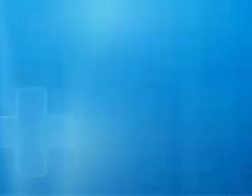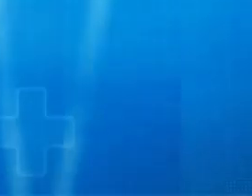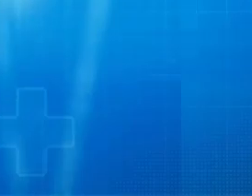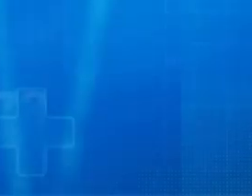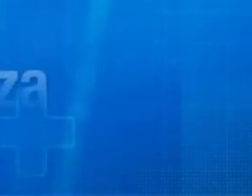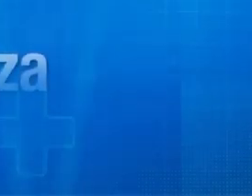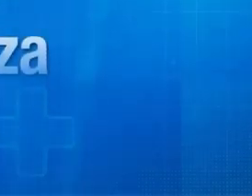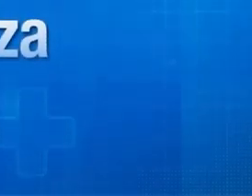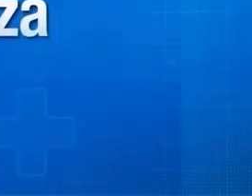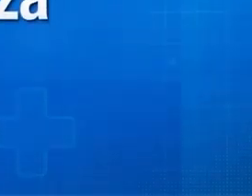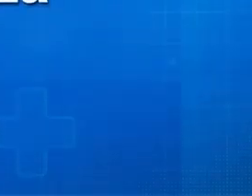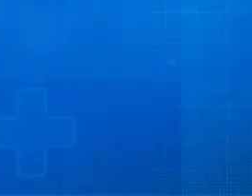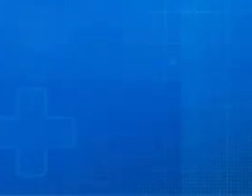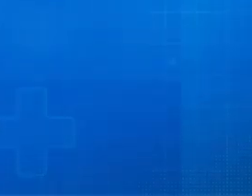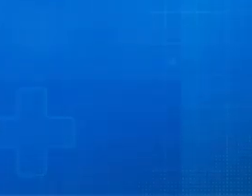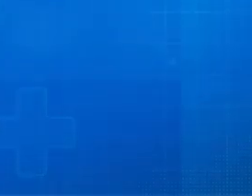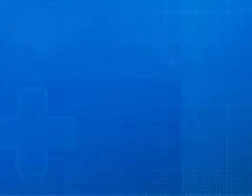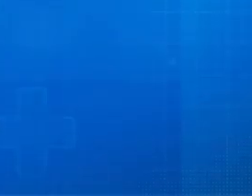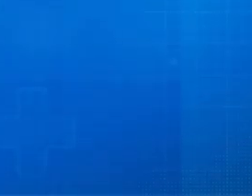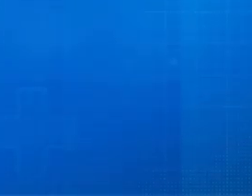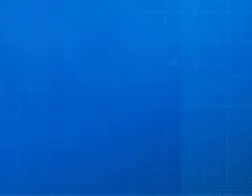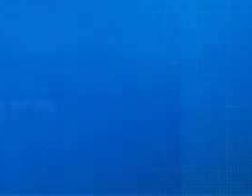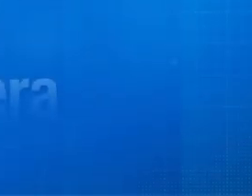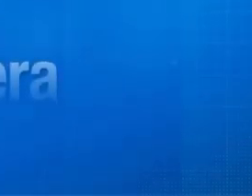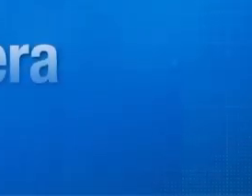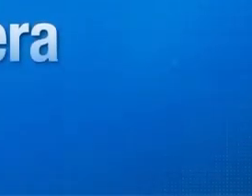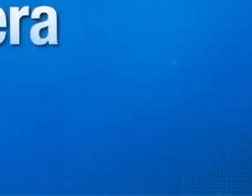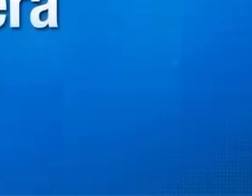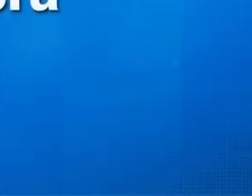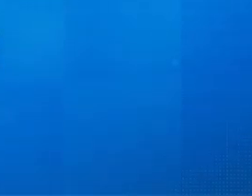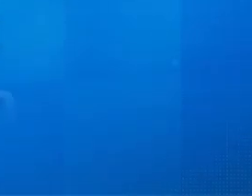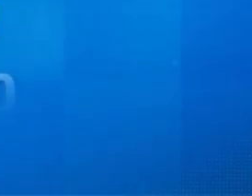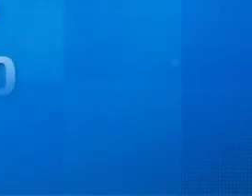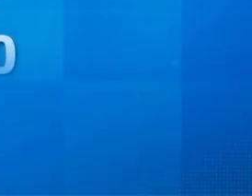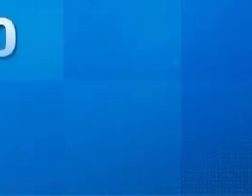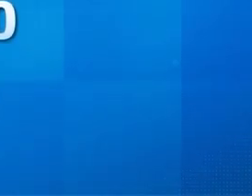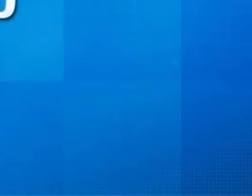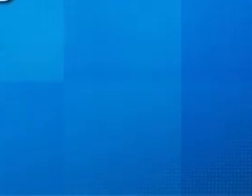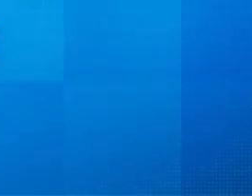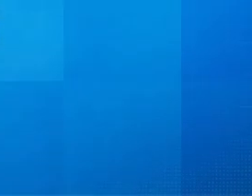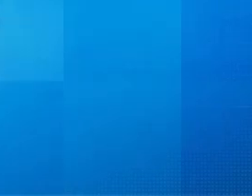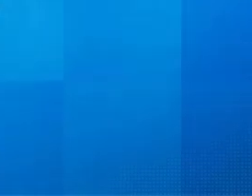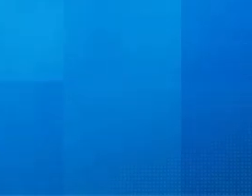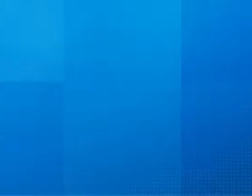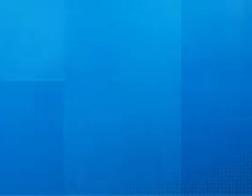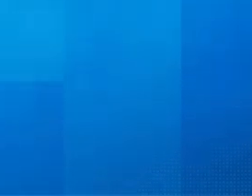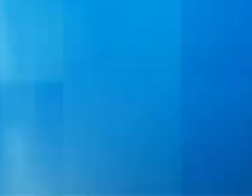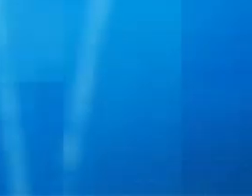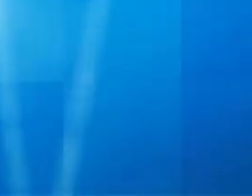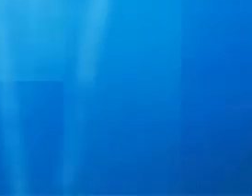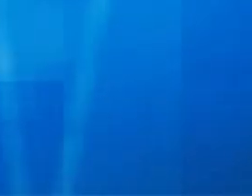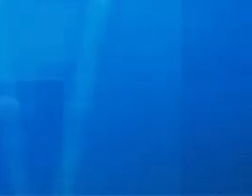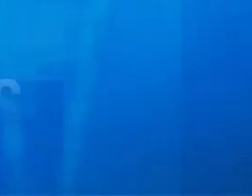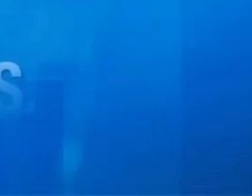3 de la tarde para seguir conversando sobre temas de salud. Recuerde que prevenir también es salud.